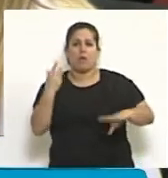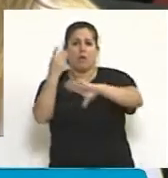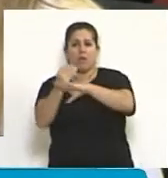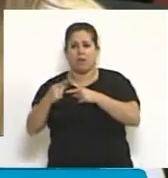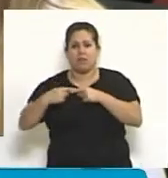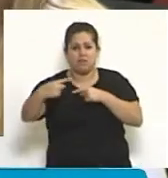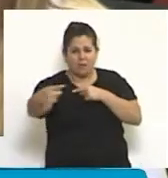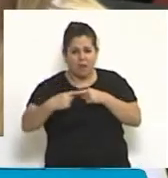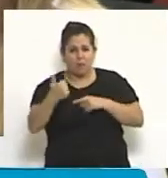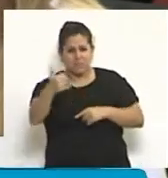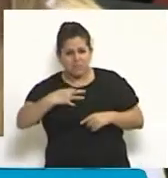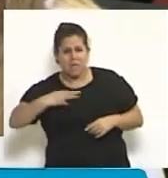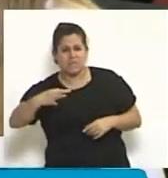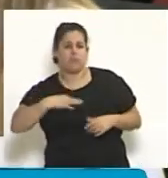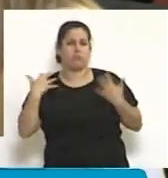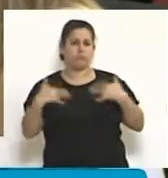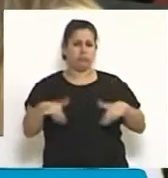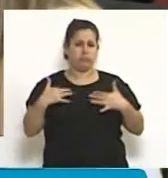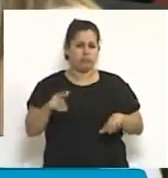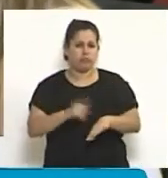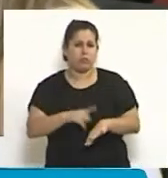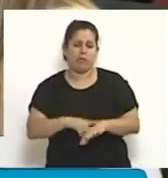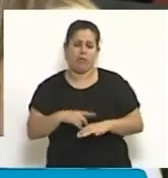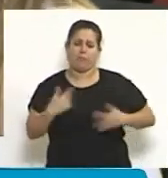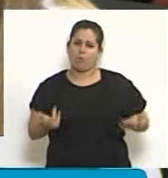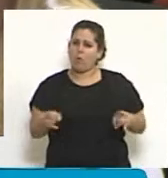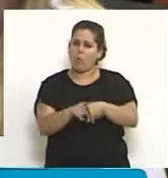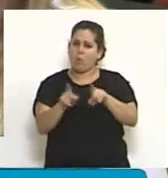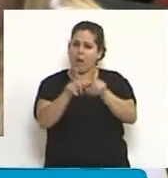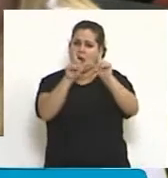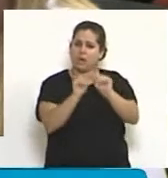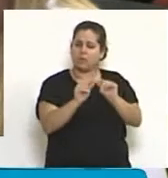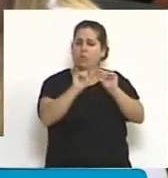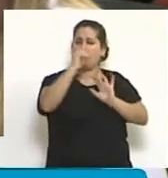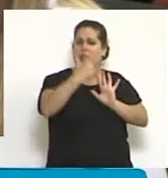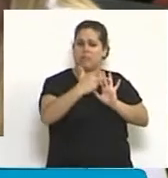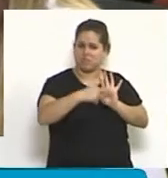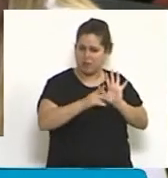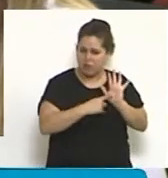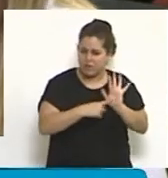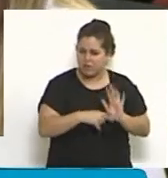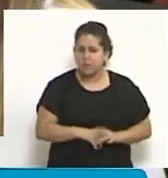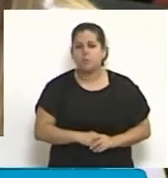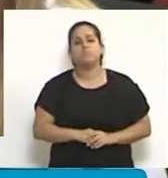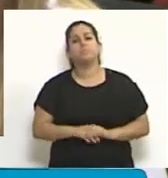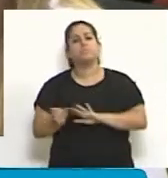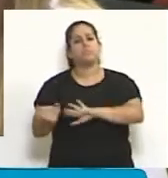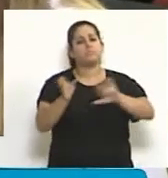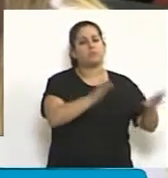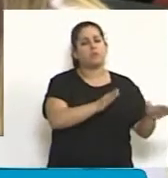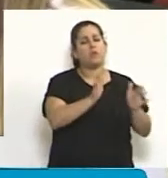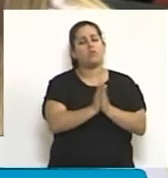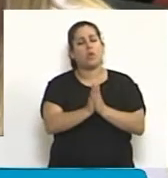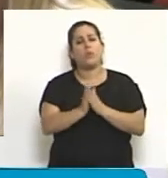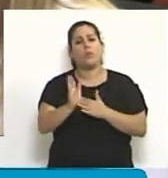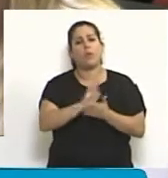un plazo de duración de 6 años como lo hace el artículo 3º. Respecto del número, el que